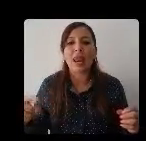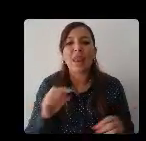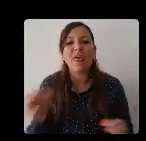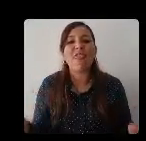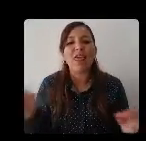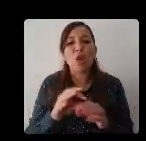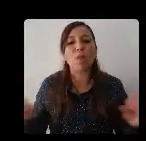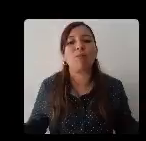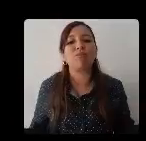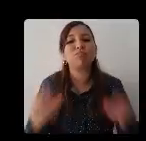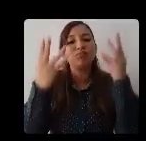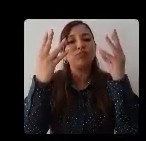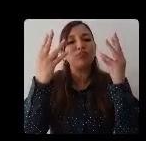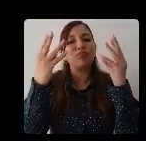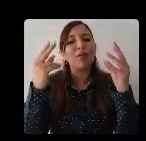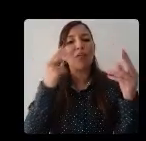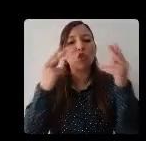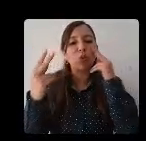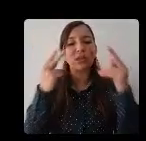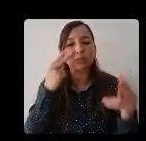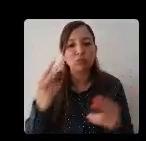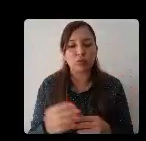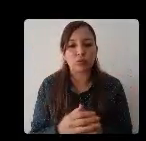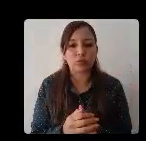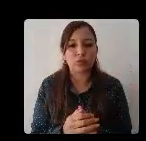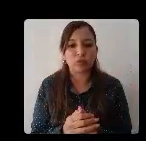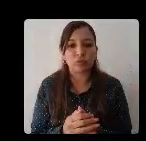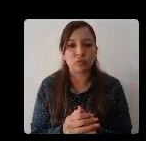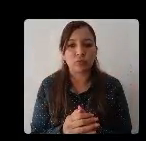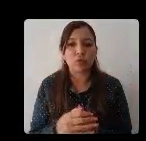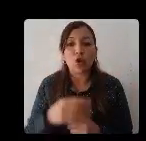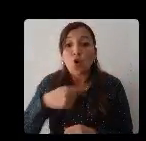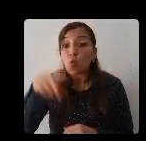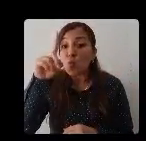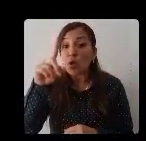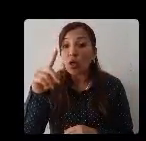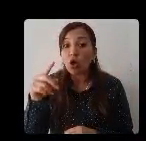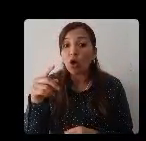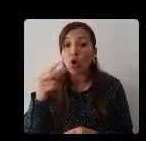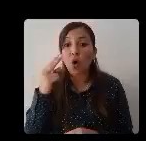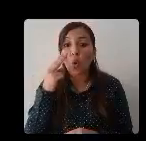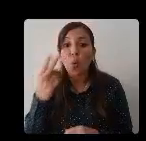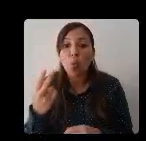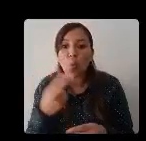podíamos reactivar. Ahí decíamos, hay mucha gente que está confiando. No, yo vivo en el monte, no tengo